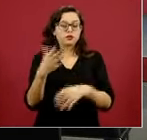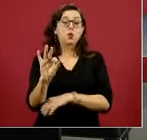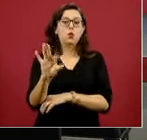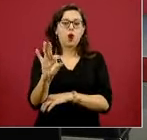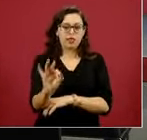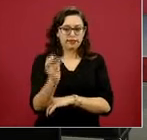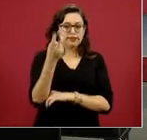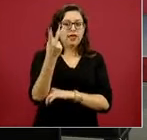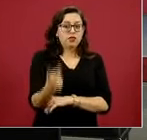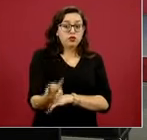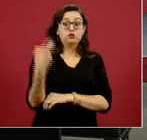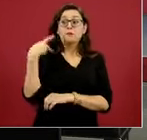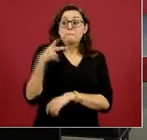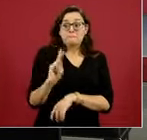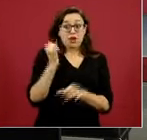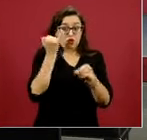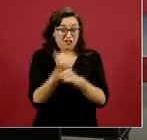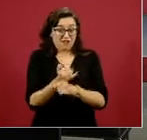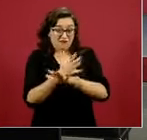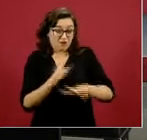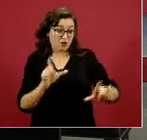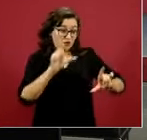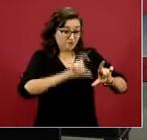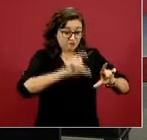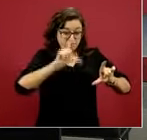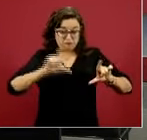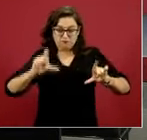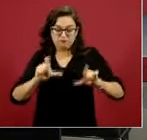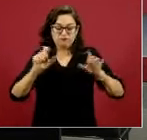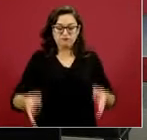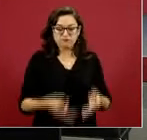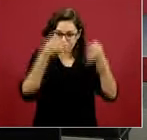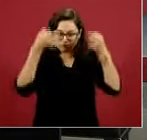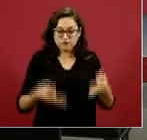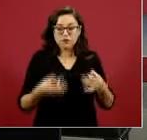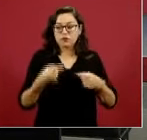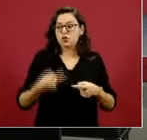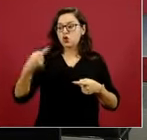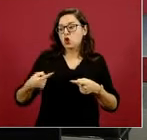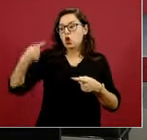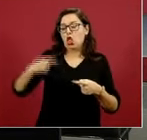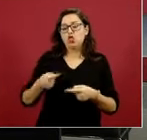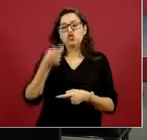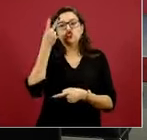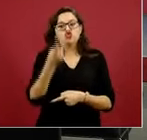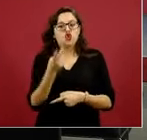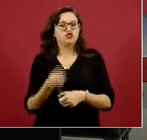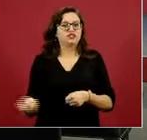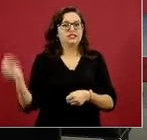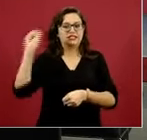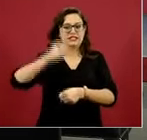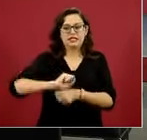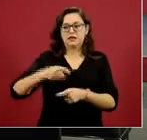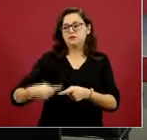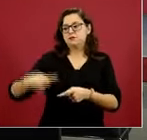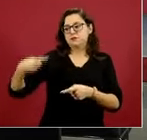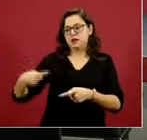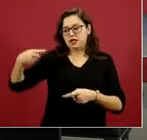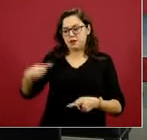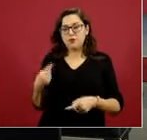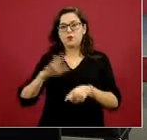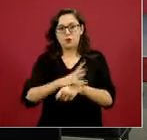registro con información que consideramos válida de hace 2 semanas, y por eso la última barra que se grafica es la semana